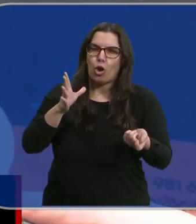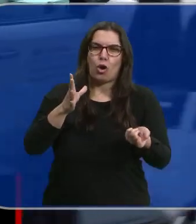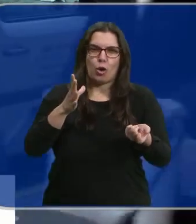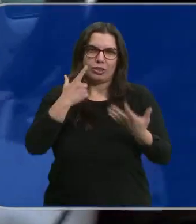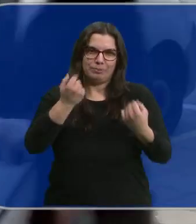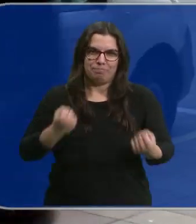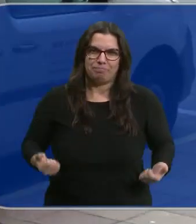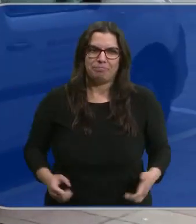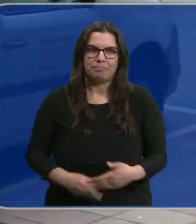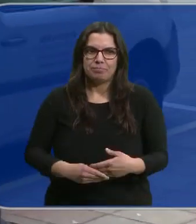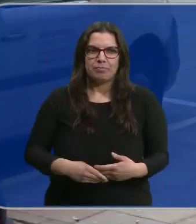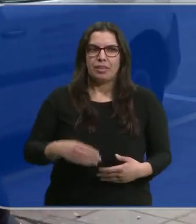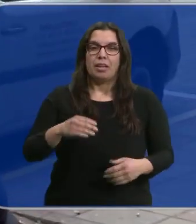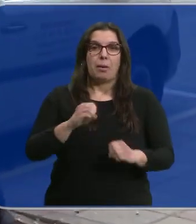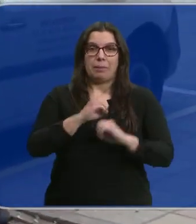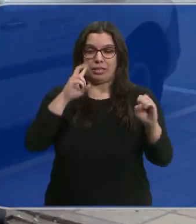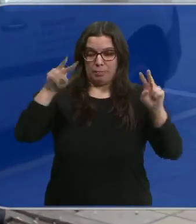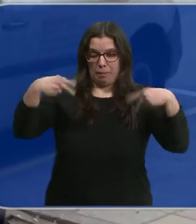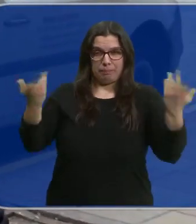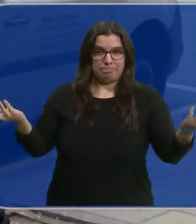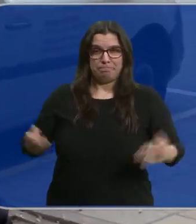tiene. Pero bastante, mira cómo estoy.